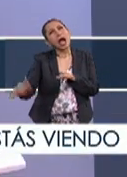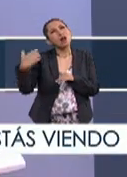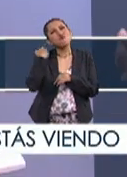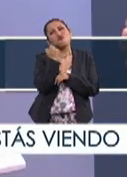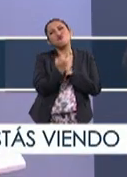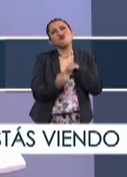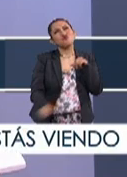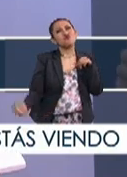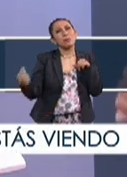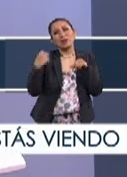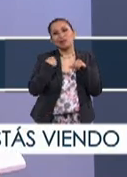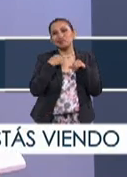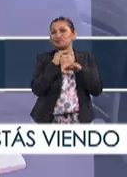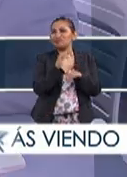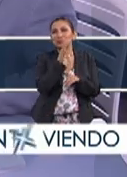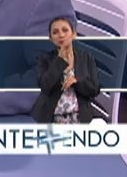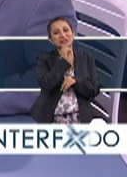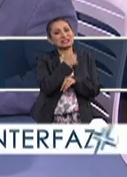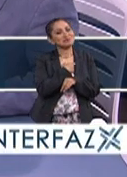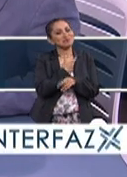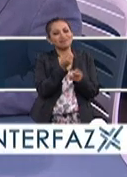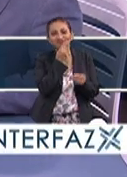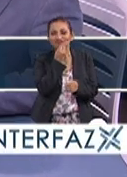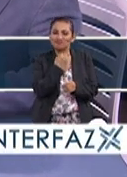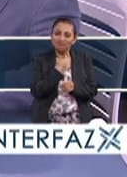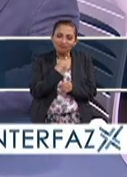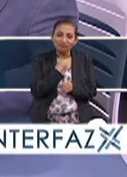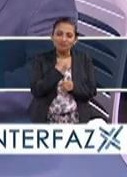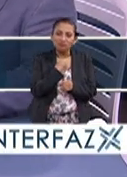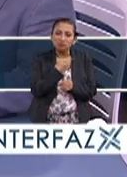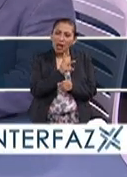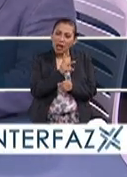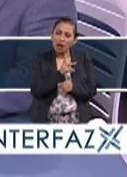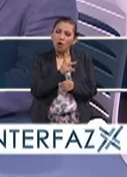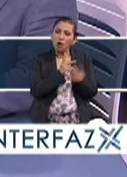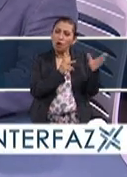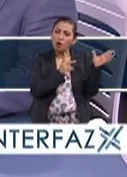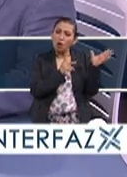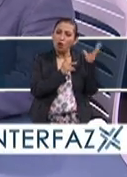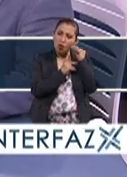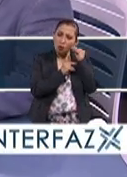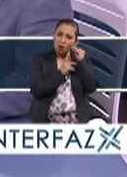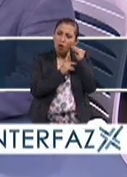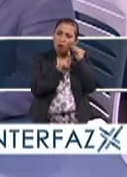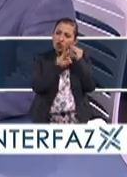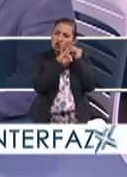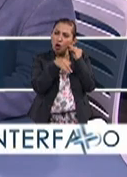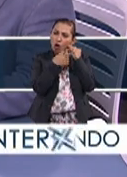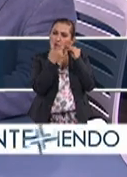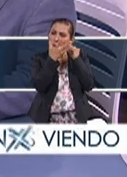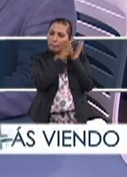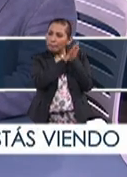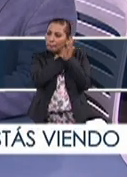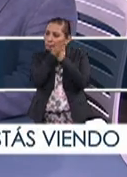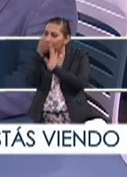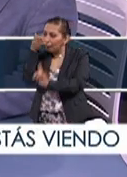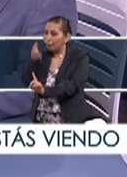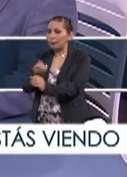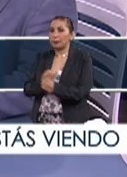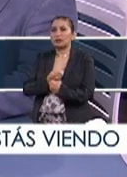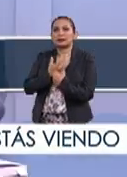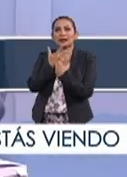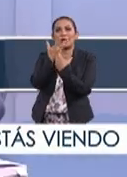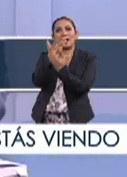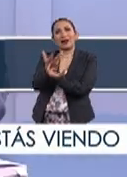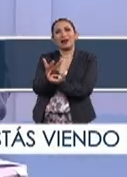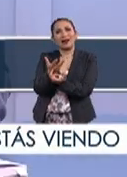Consciente de mis limitaciones, no lo fui, pero todo eso derivó en la poesía, porque